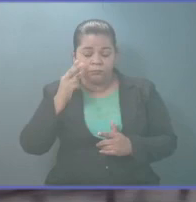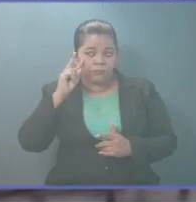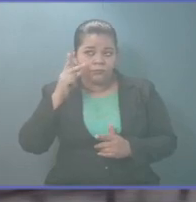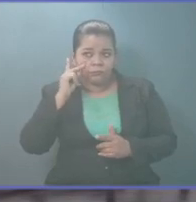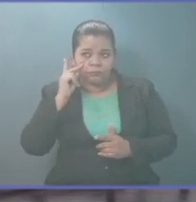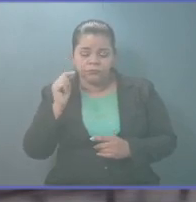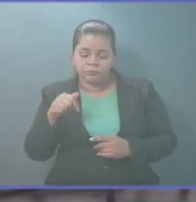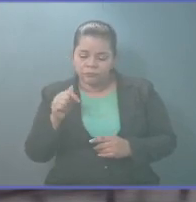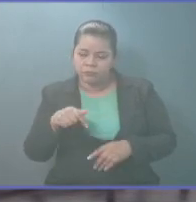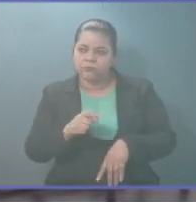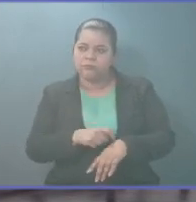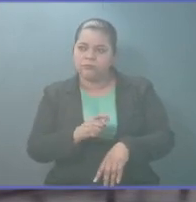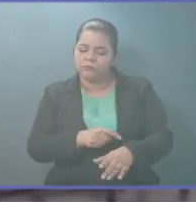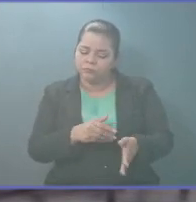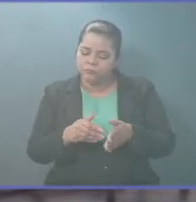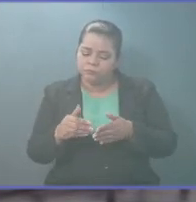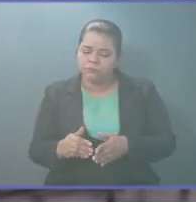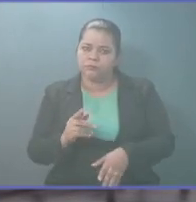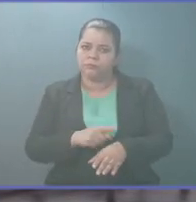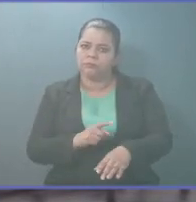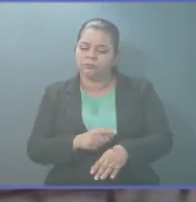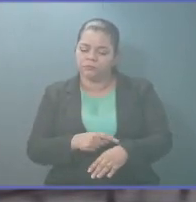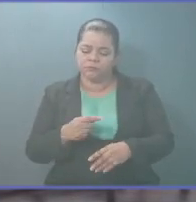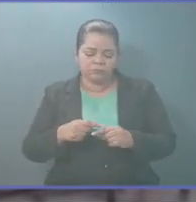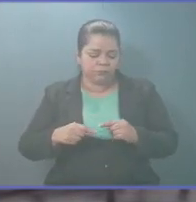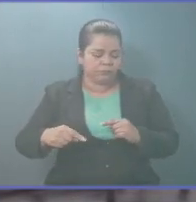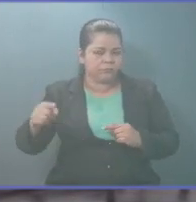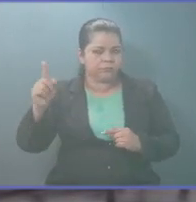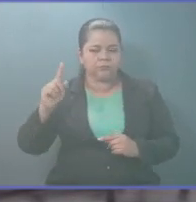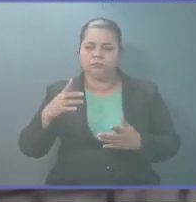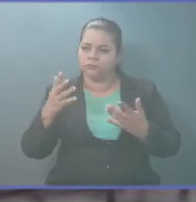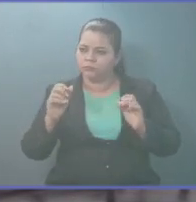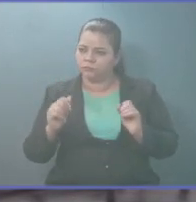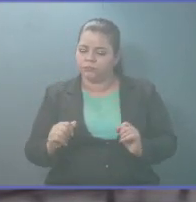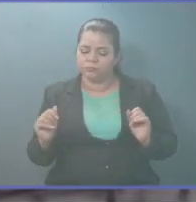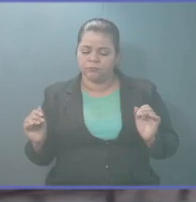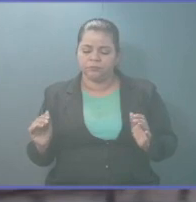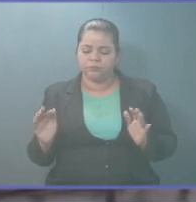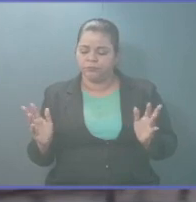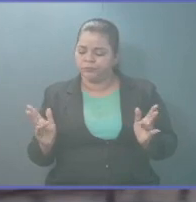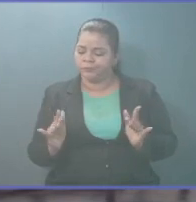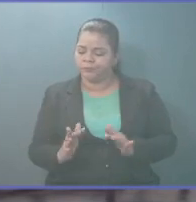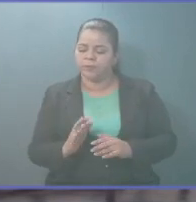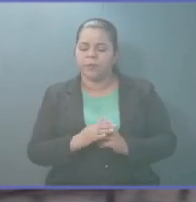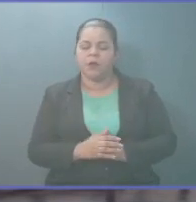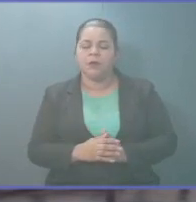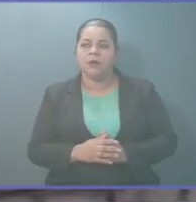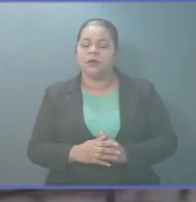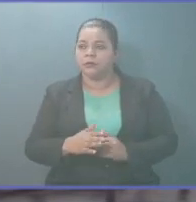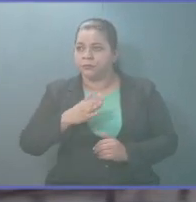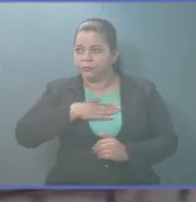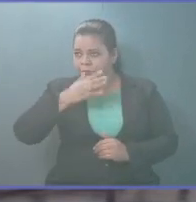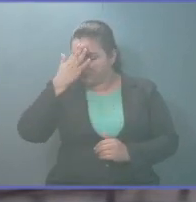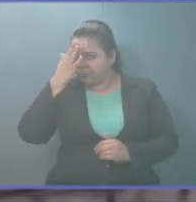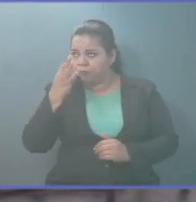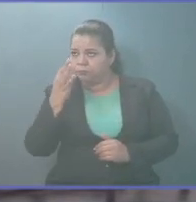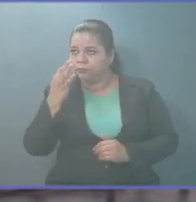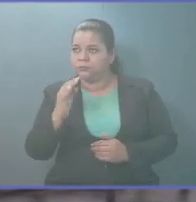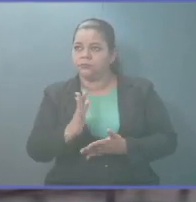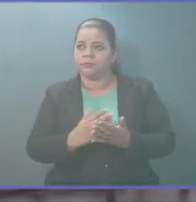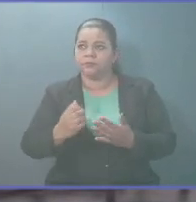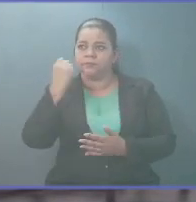El personal nombrado por ley de salarios o que labore bajo régimen del contrato continuará formando parte del personal del